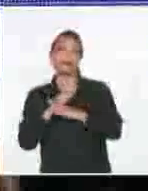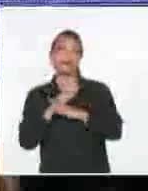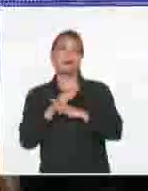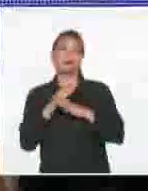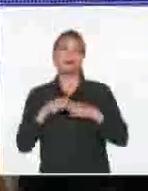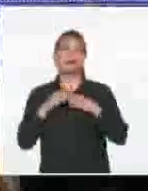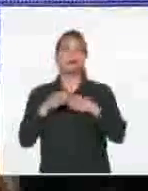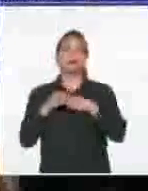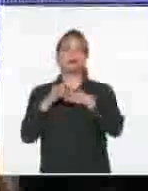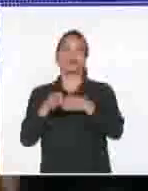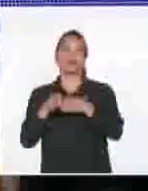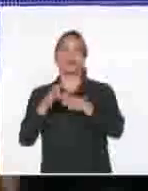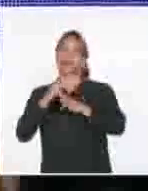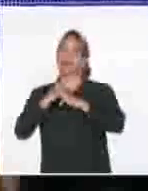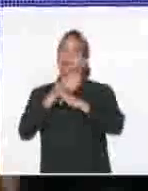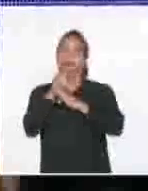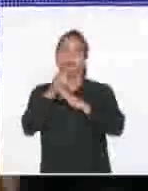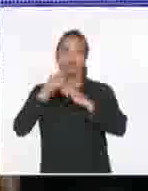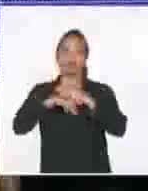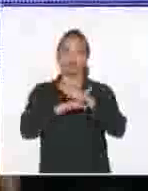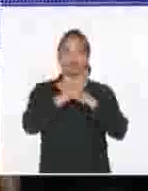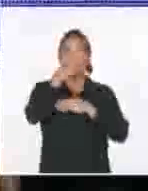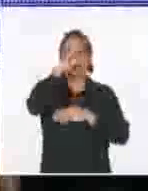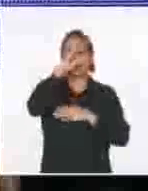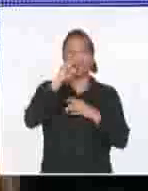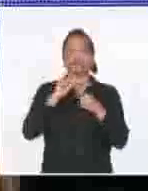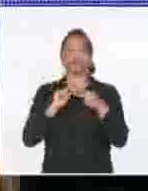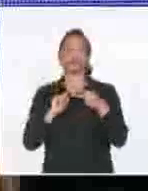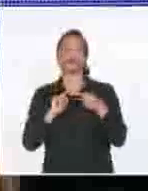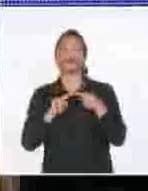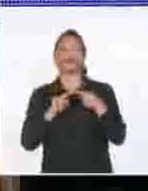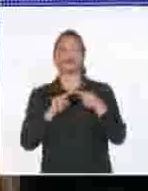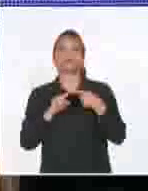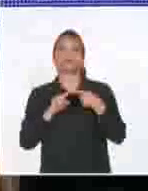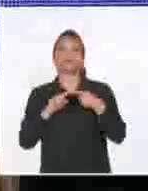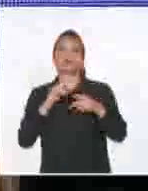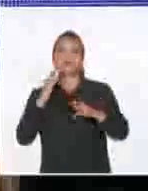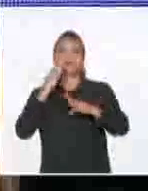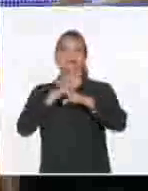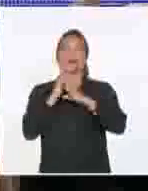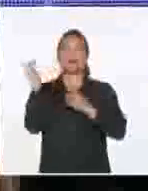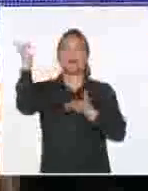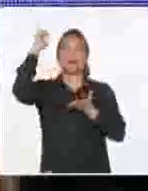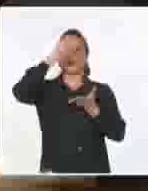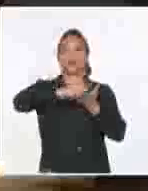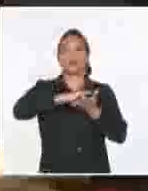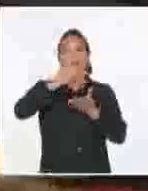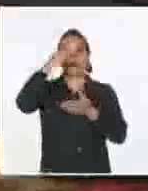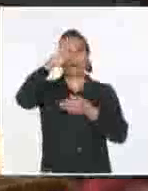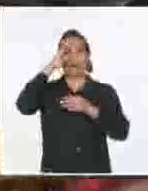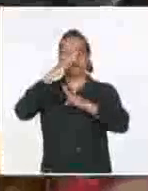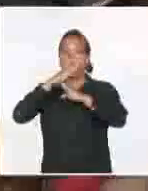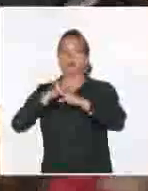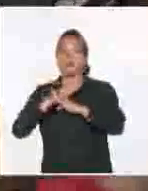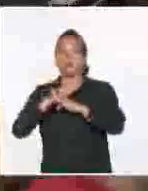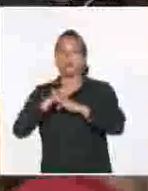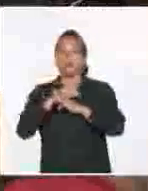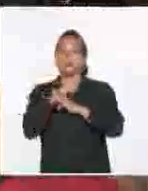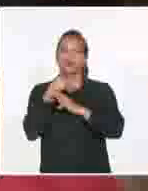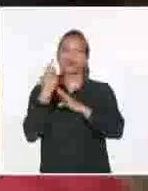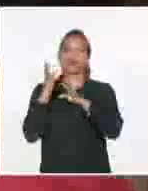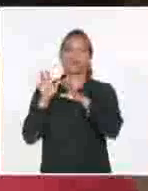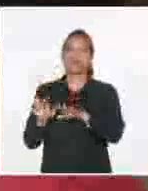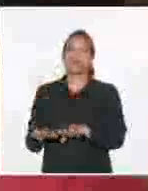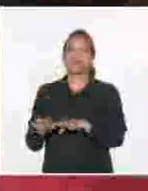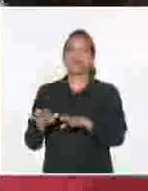cruceros, la obstaculización de vuelos, la suspensión de los vuelos desde